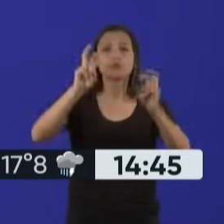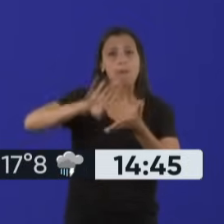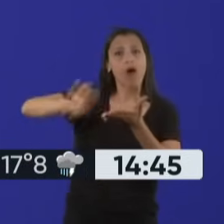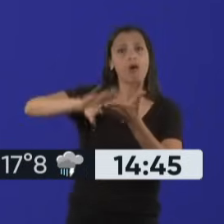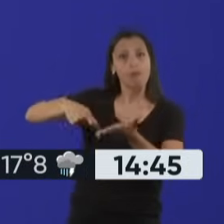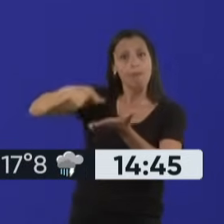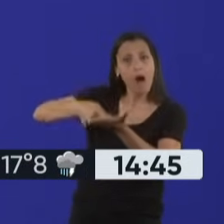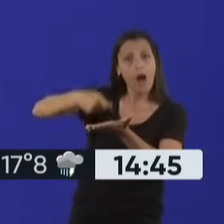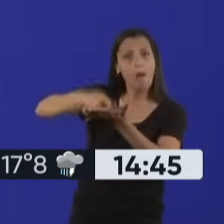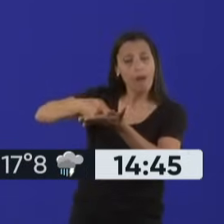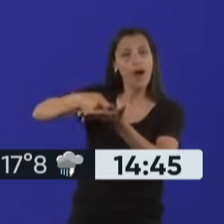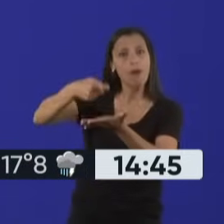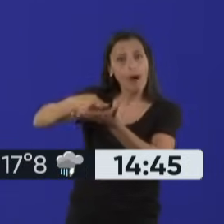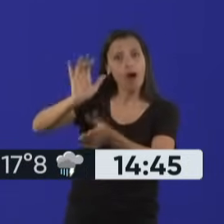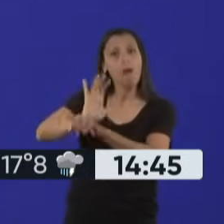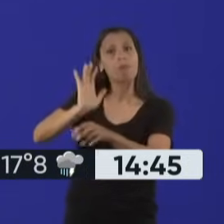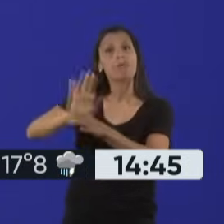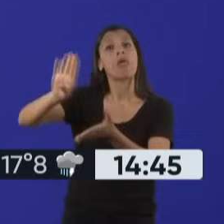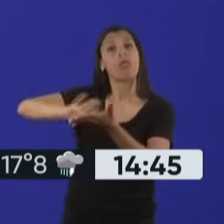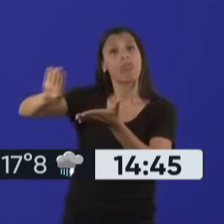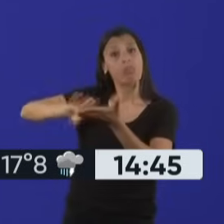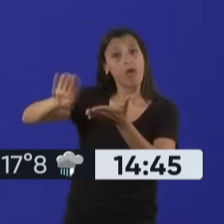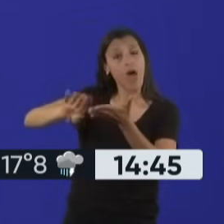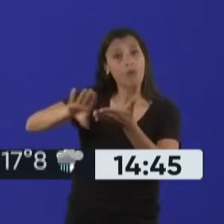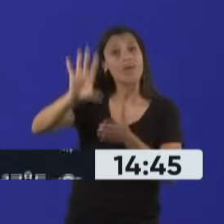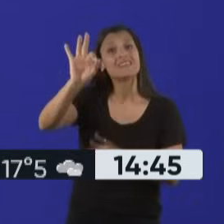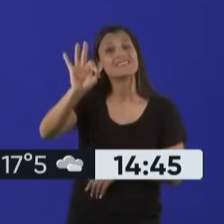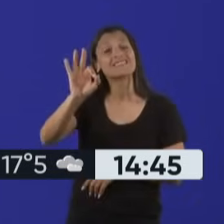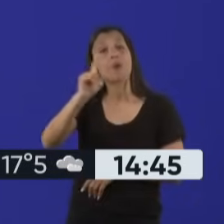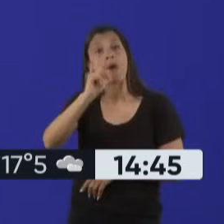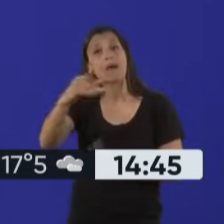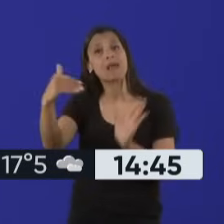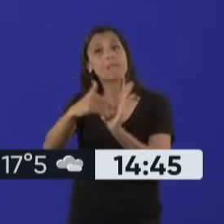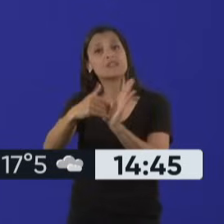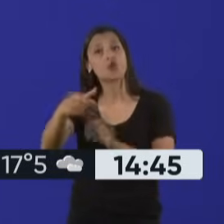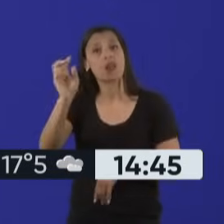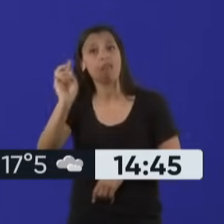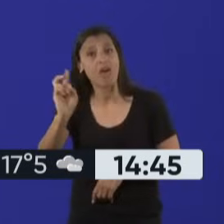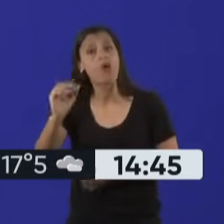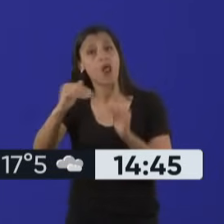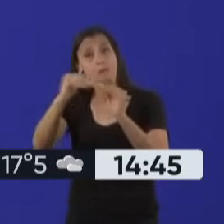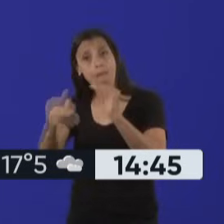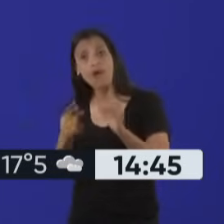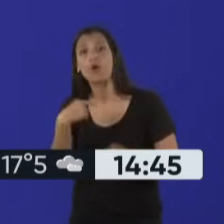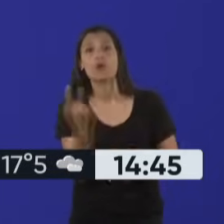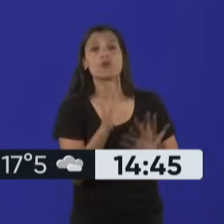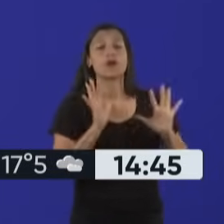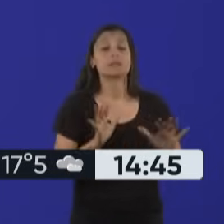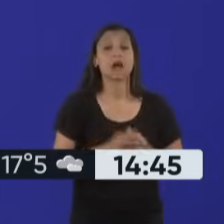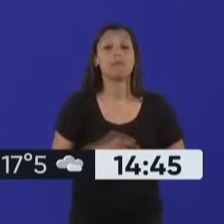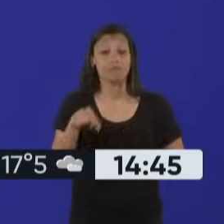endeudamiento. De hecho, la deuda bajó en 50.000 millones de dólares. Nosotros teníamos 500.000 millones de dólares cuando llegamos,